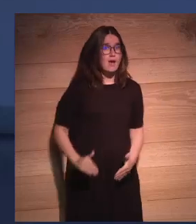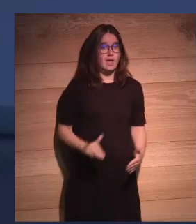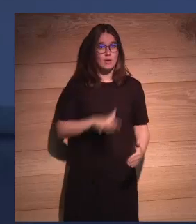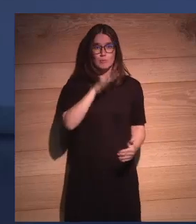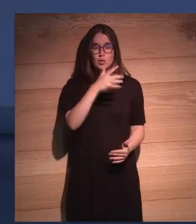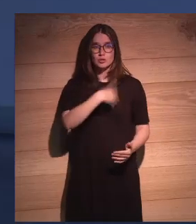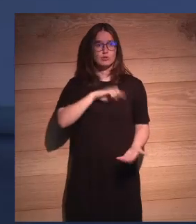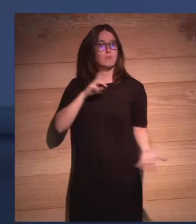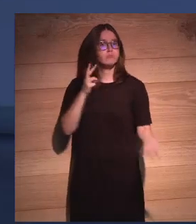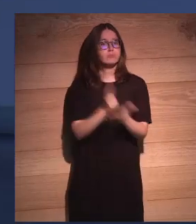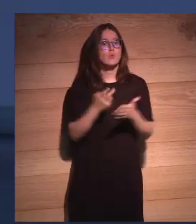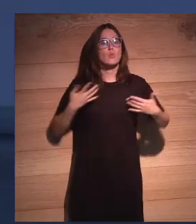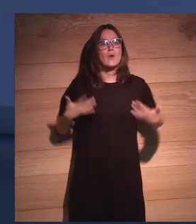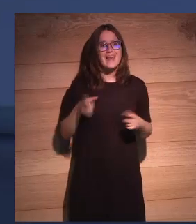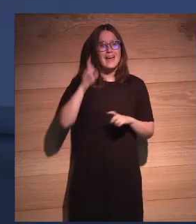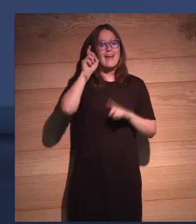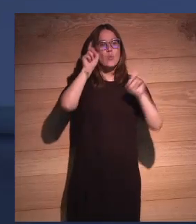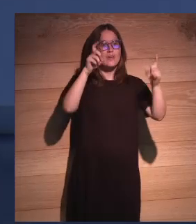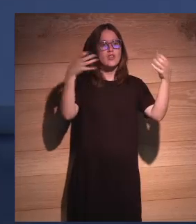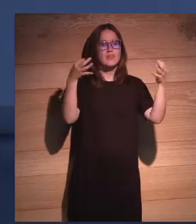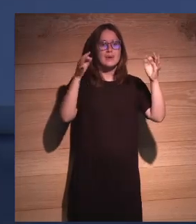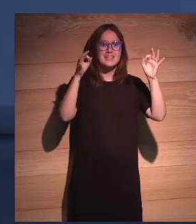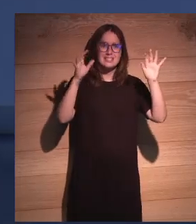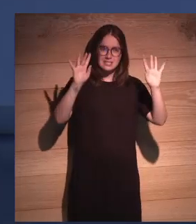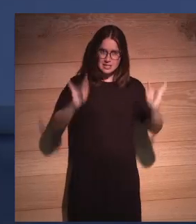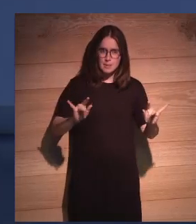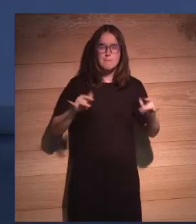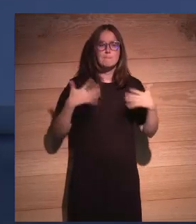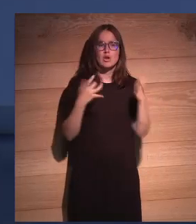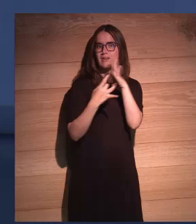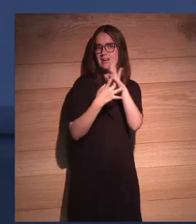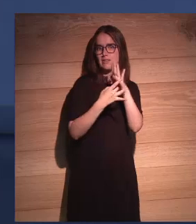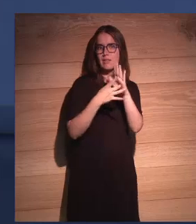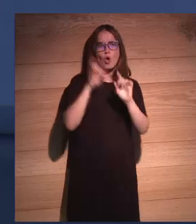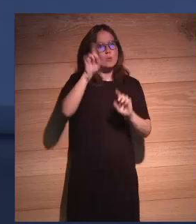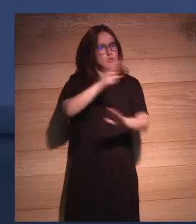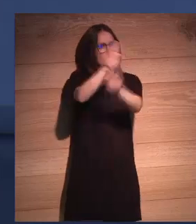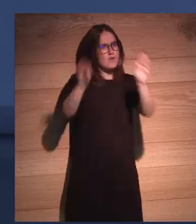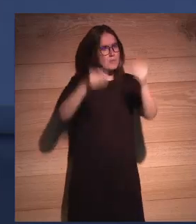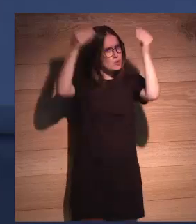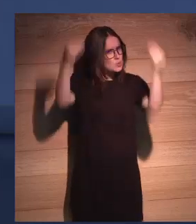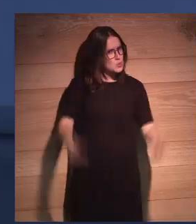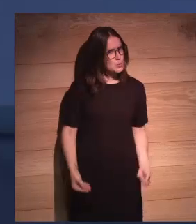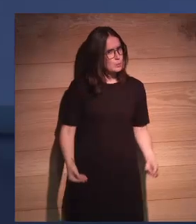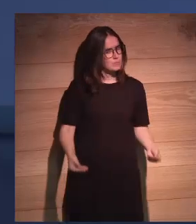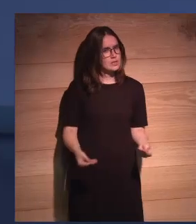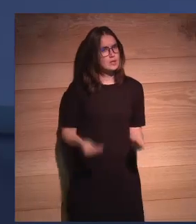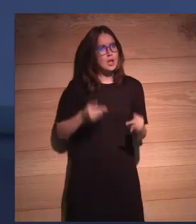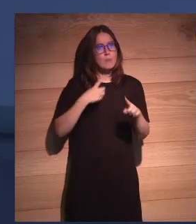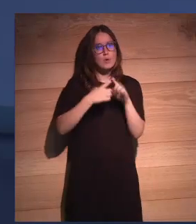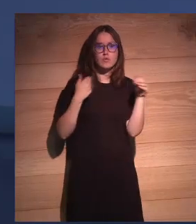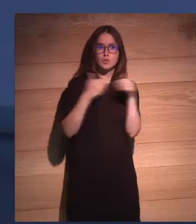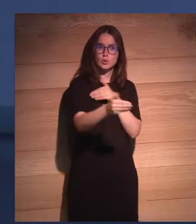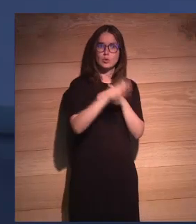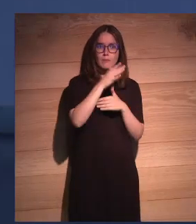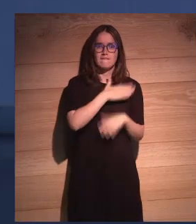por eso nosotros apostamos por la educación de calidad. Hay que formar mucho a los profesores para ello. En Profuturo, por